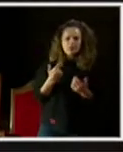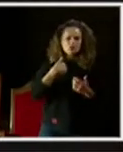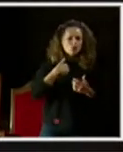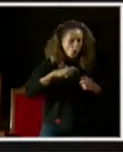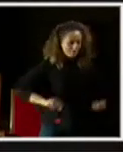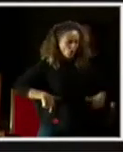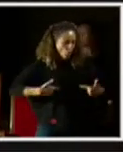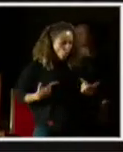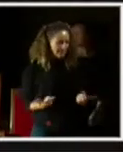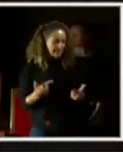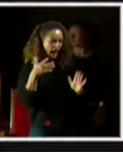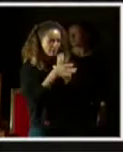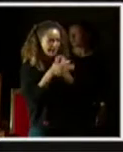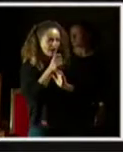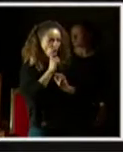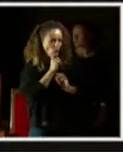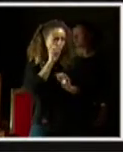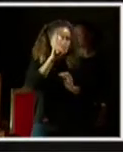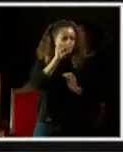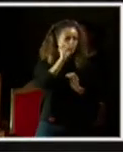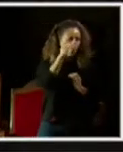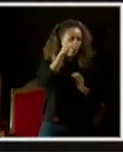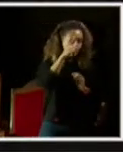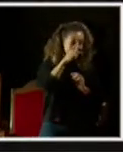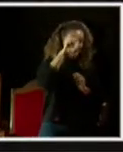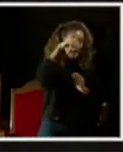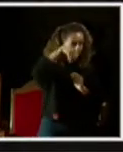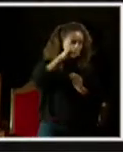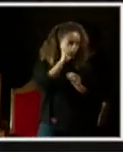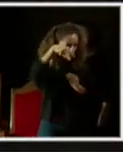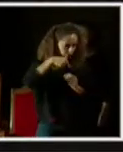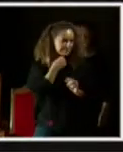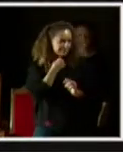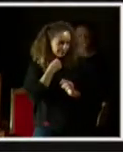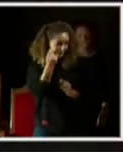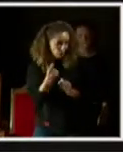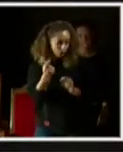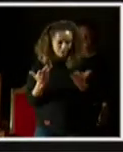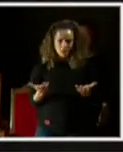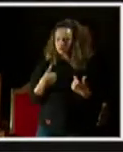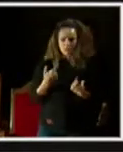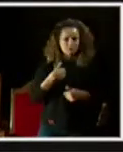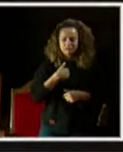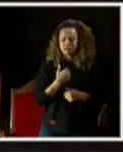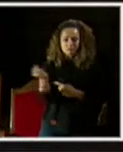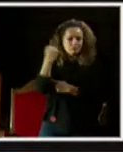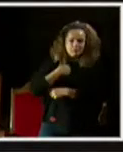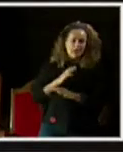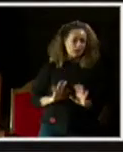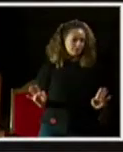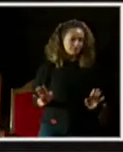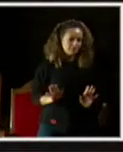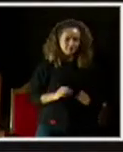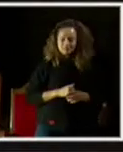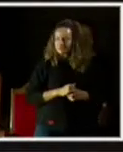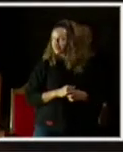pues hombre yo no sé vosotros pero a mí me gana no hace falta ni que el presente es autor de algunos de los textos más